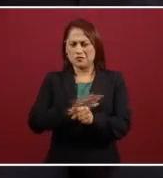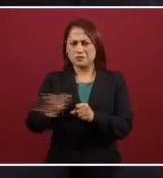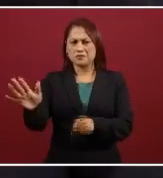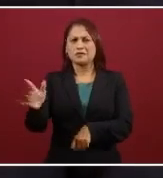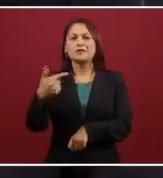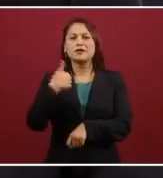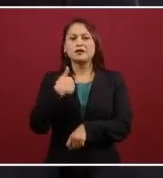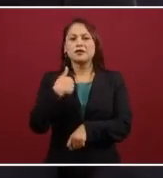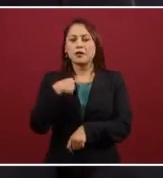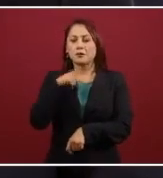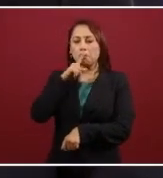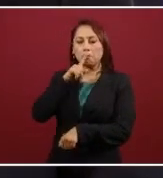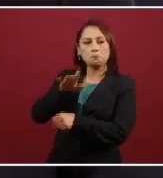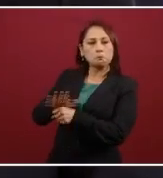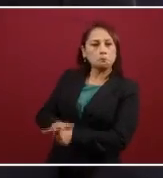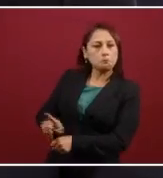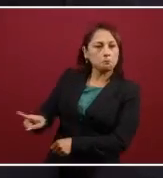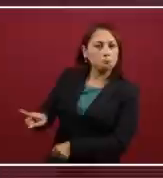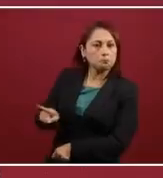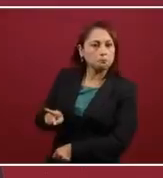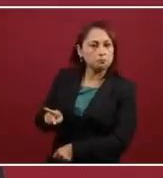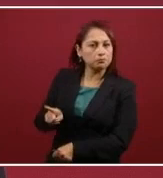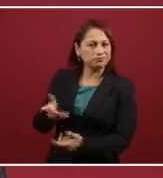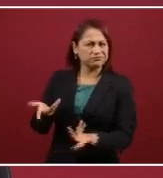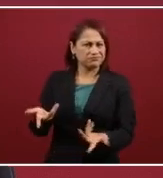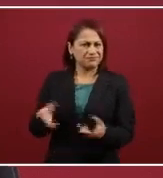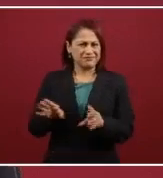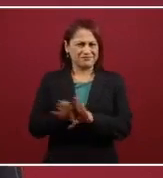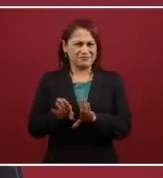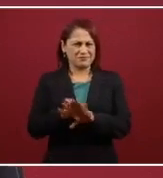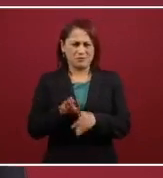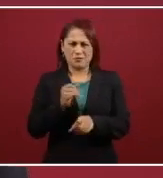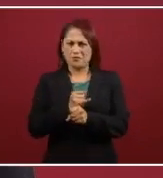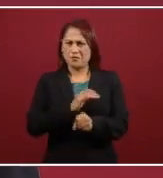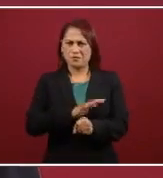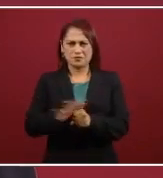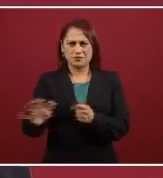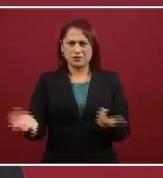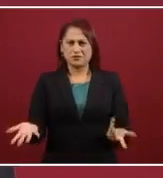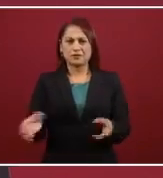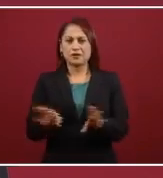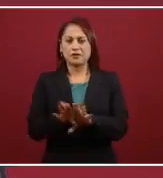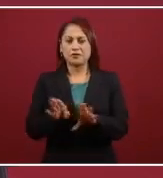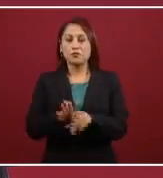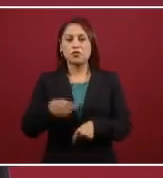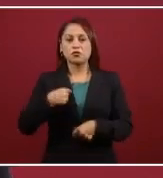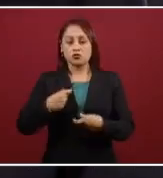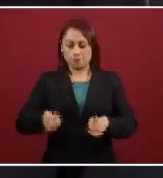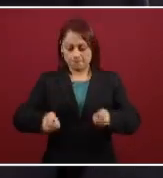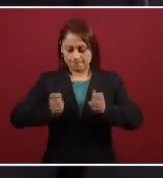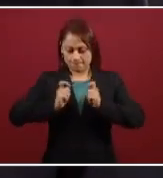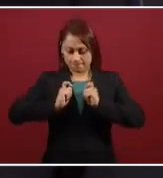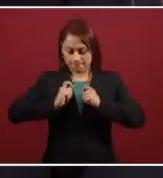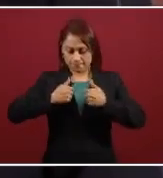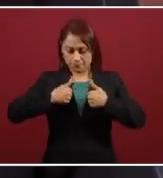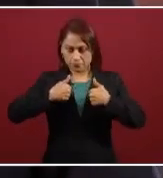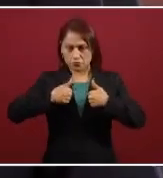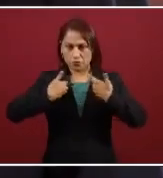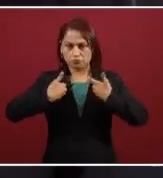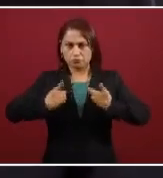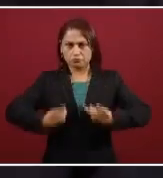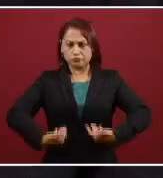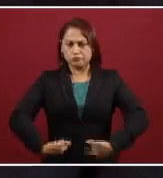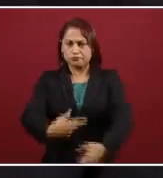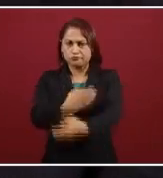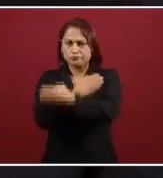de tapadera o de alcahuete, que pierda yo mi autoridad moral, que es lo que estimo más importante en mi vida,